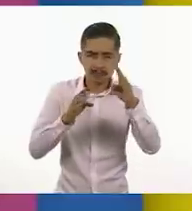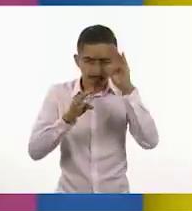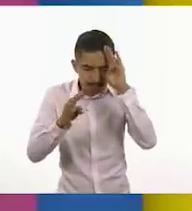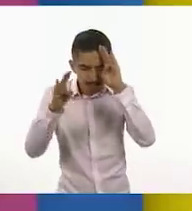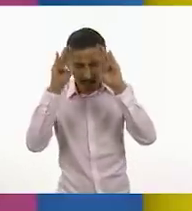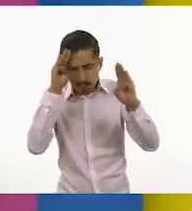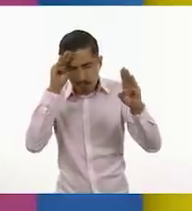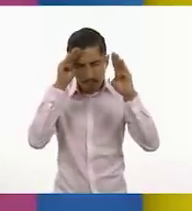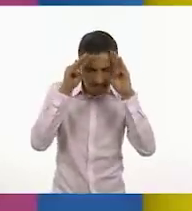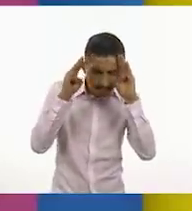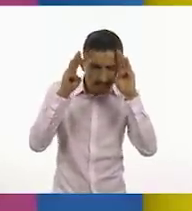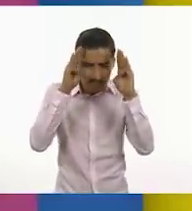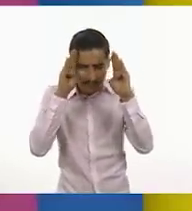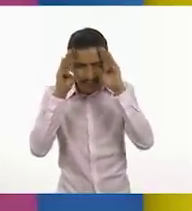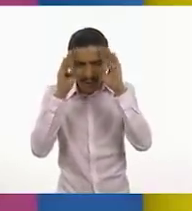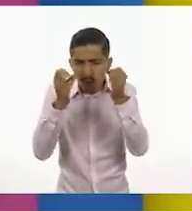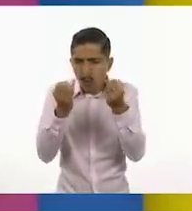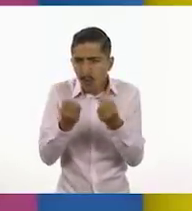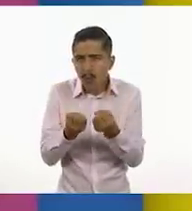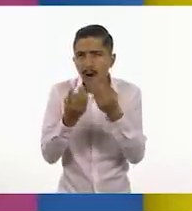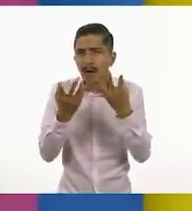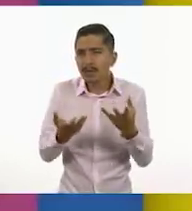pensar cuántos